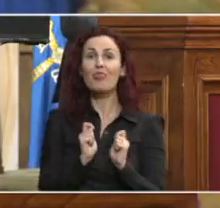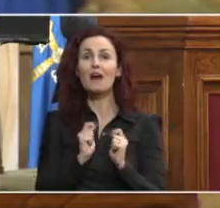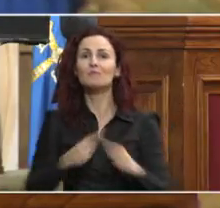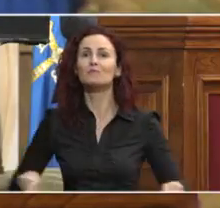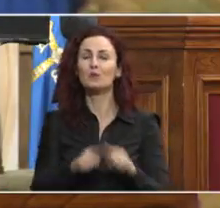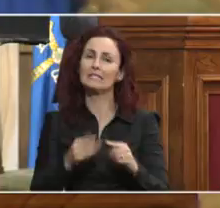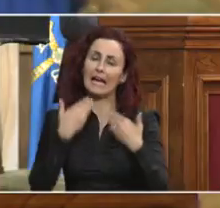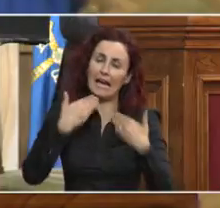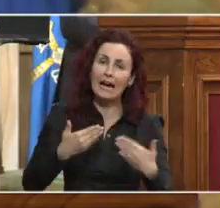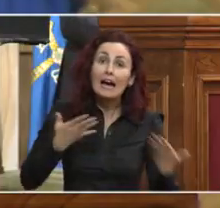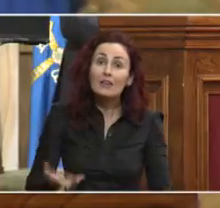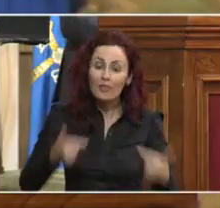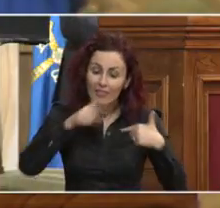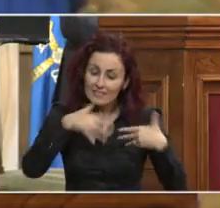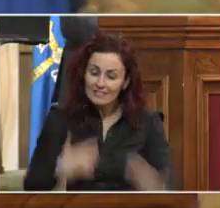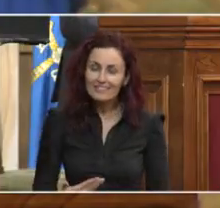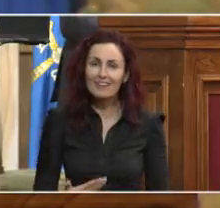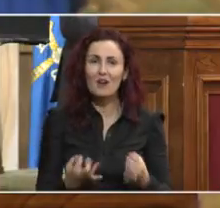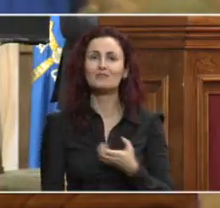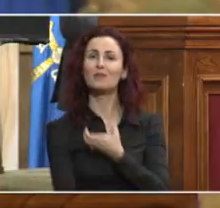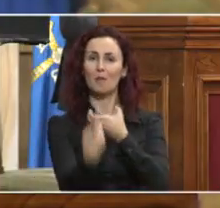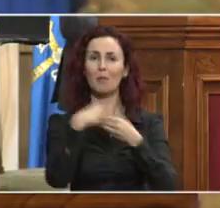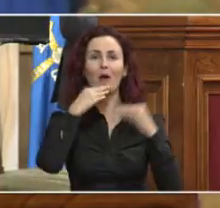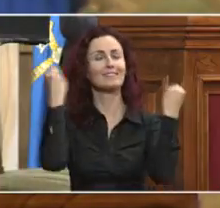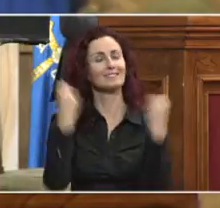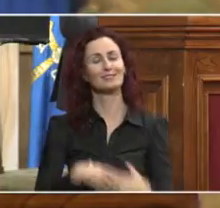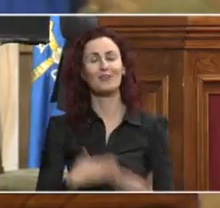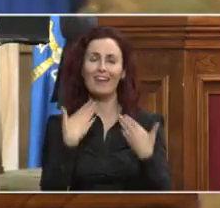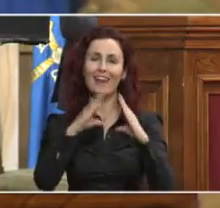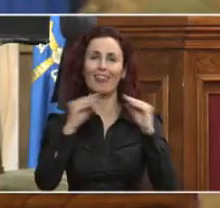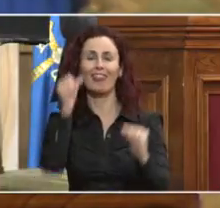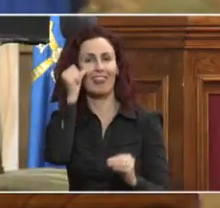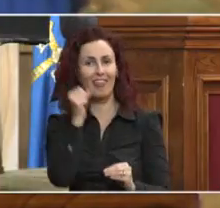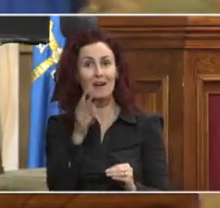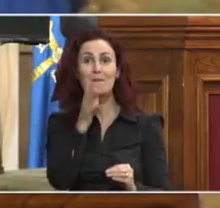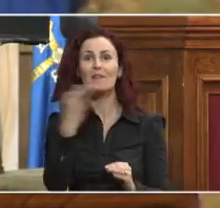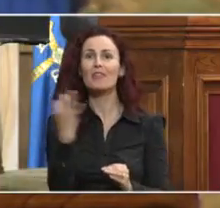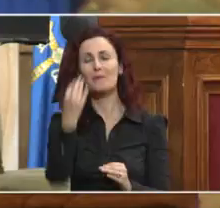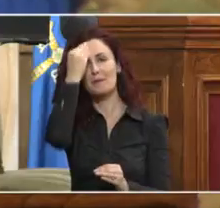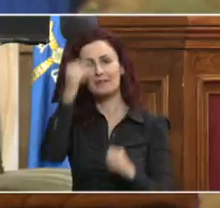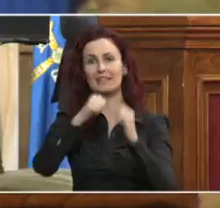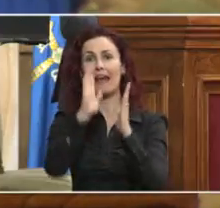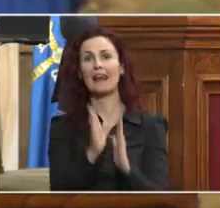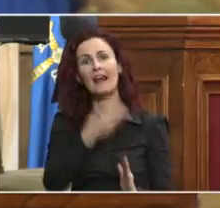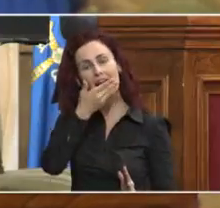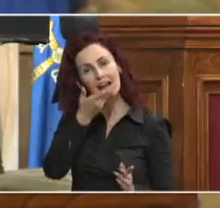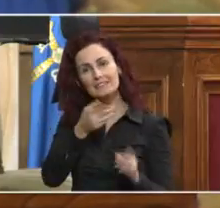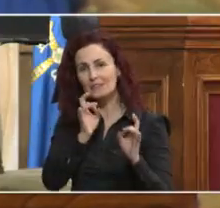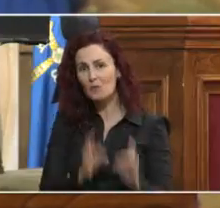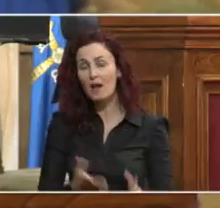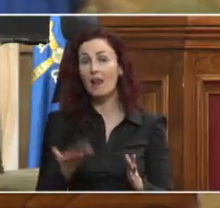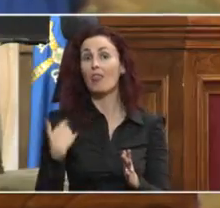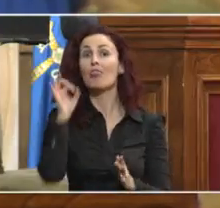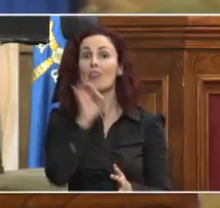música. Desde hoy todos sois parte de la historia de la Universidad de Oviedo, a la que podéis considerar vuestra casa. Hace un